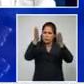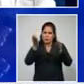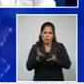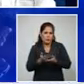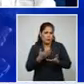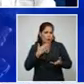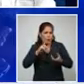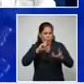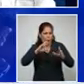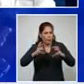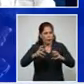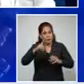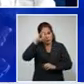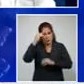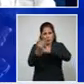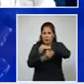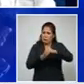tiene mucho cambio, la verdad.